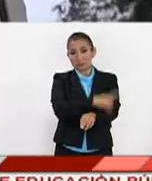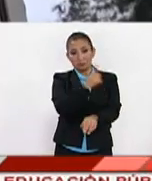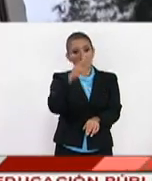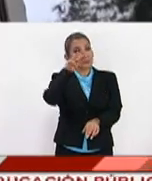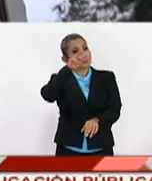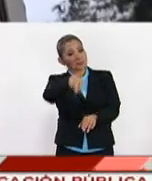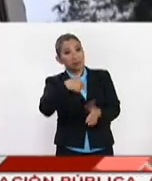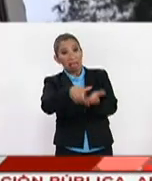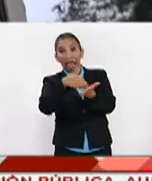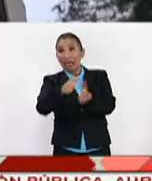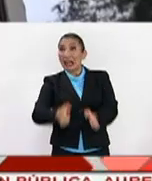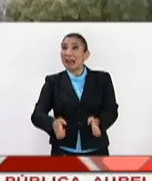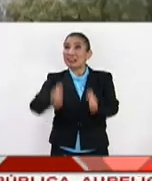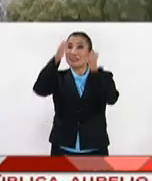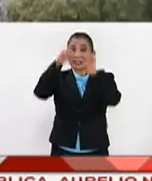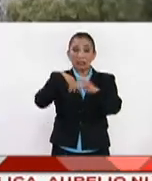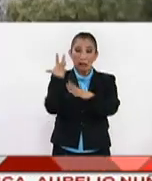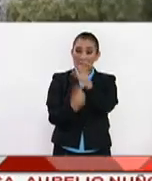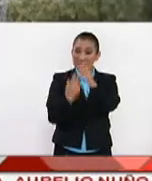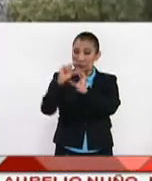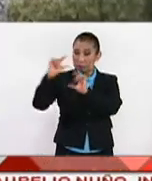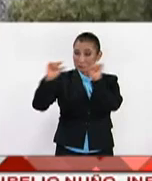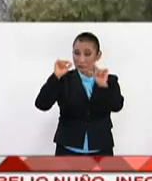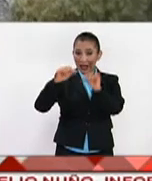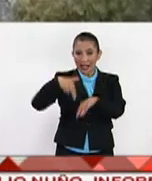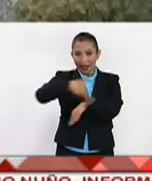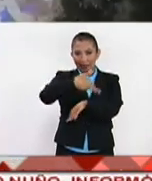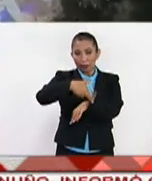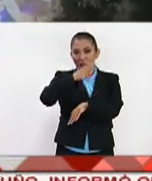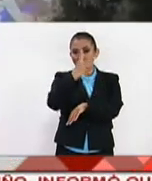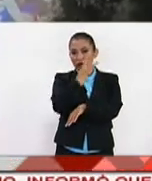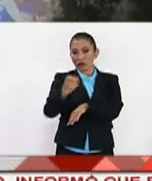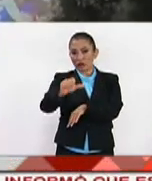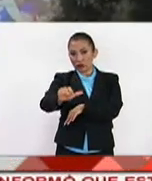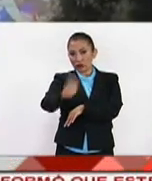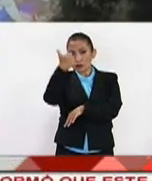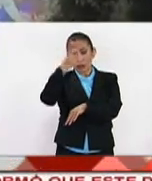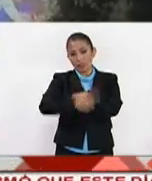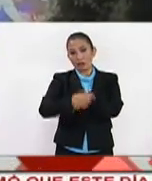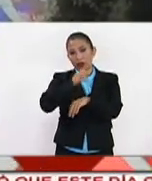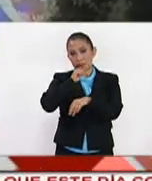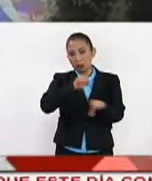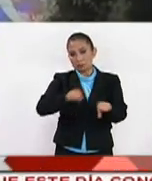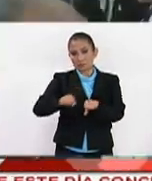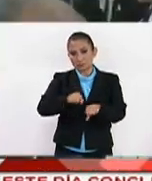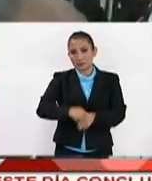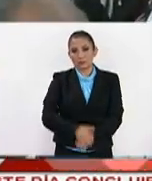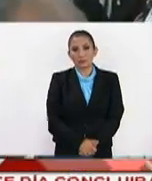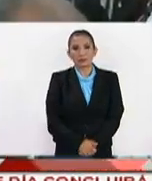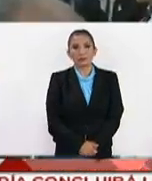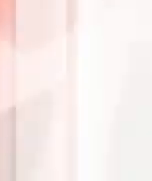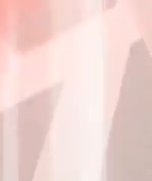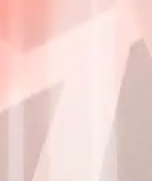luego del desalojo del edificio central ubicado en Reforma 211, afectado también por el sismo.